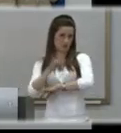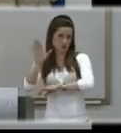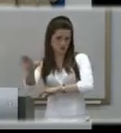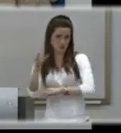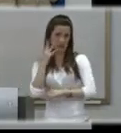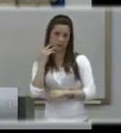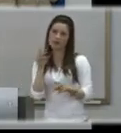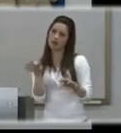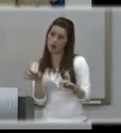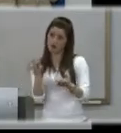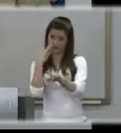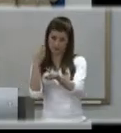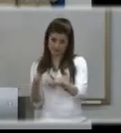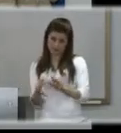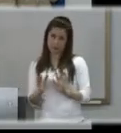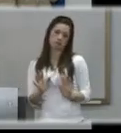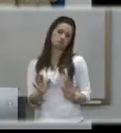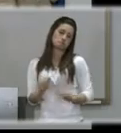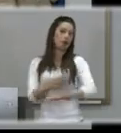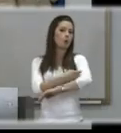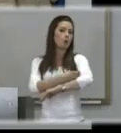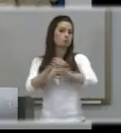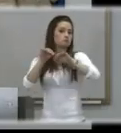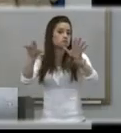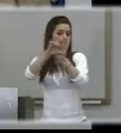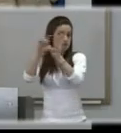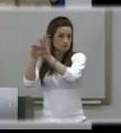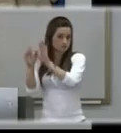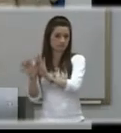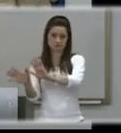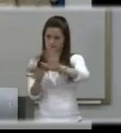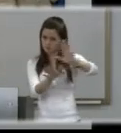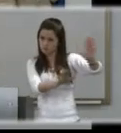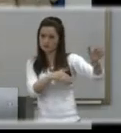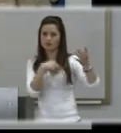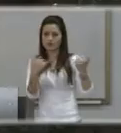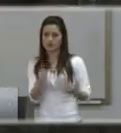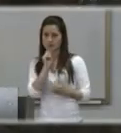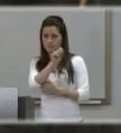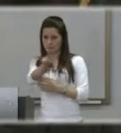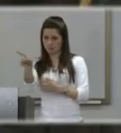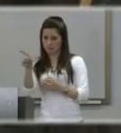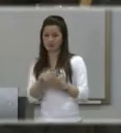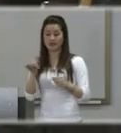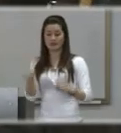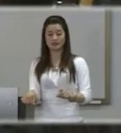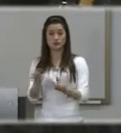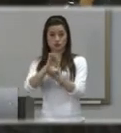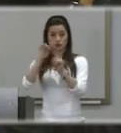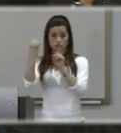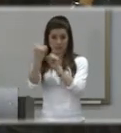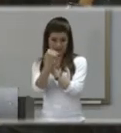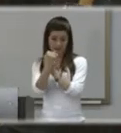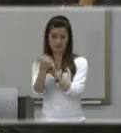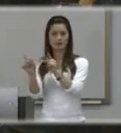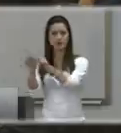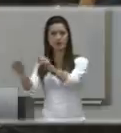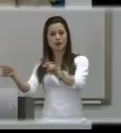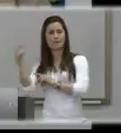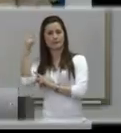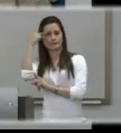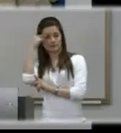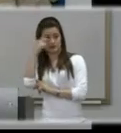experiencia de tener hijos o hijas. Y ahora quisiera hacerles la siguiente pregunta. ¿Qué imágenes hay en nuestra sociedad sobre la idea de que las personas